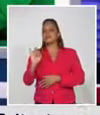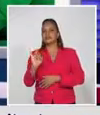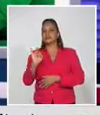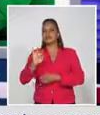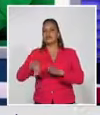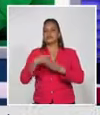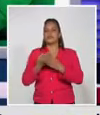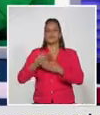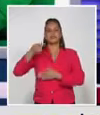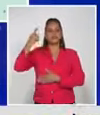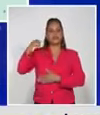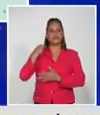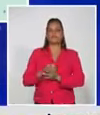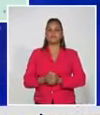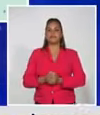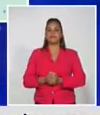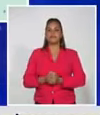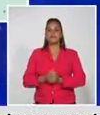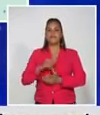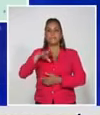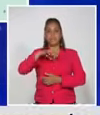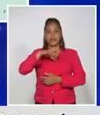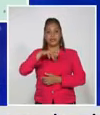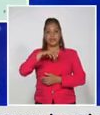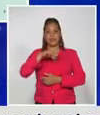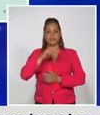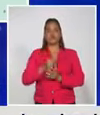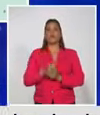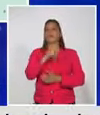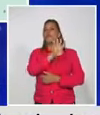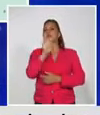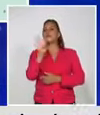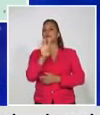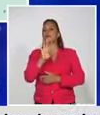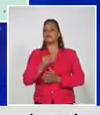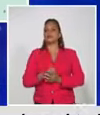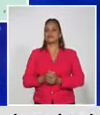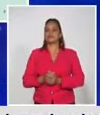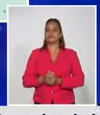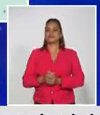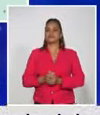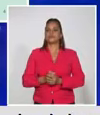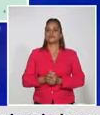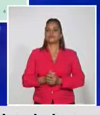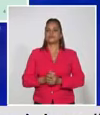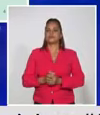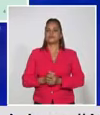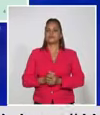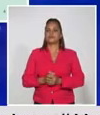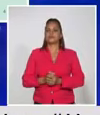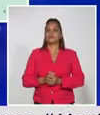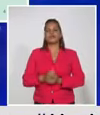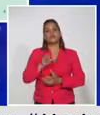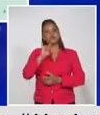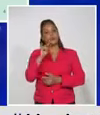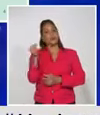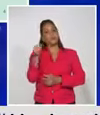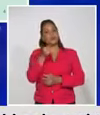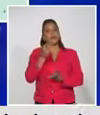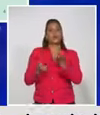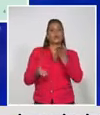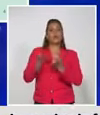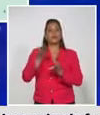ayer. Pinar del Río con 44 casos autóctonos, 9 menos que la jornada